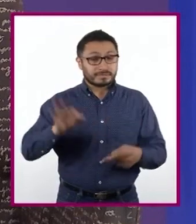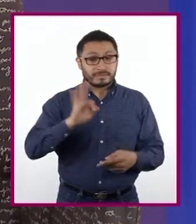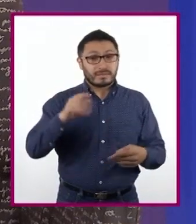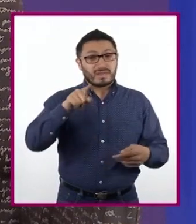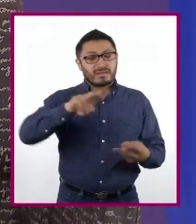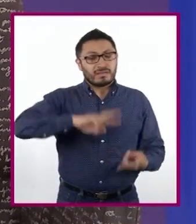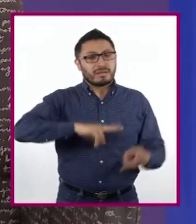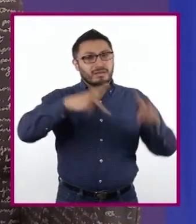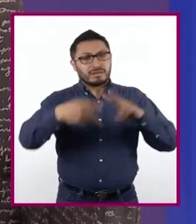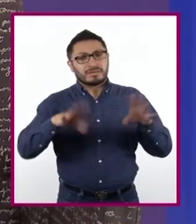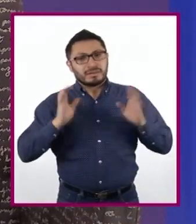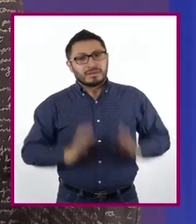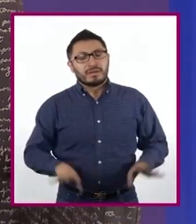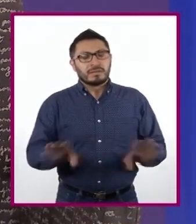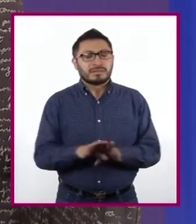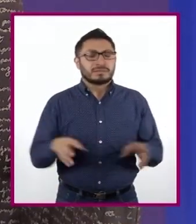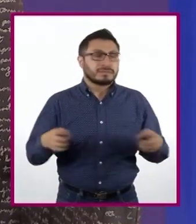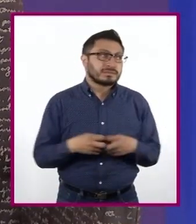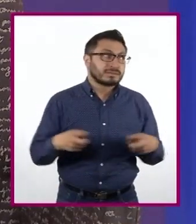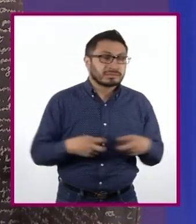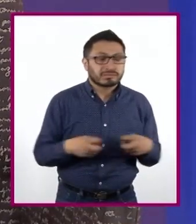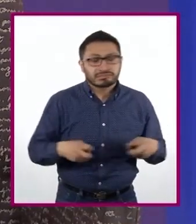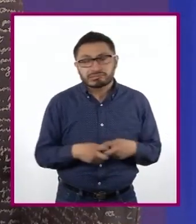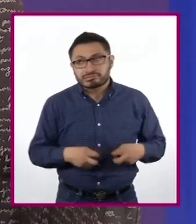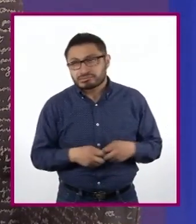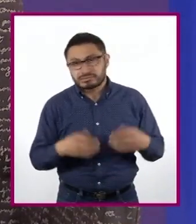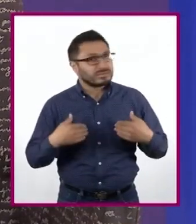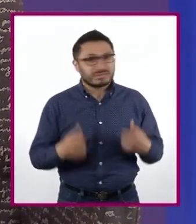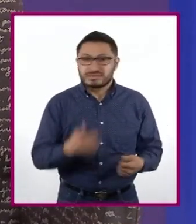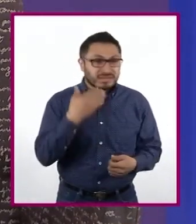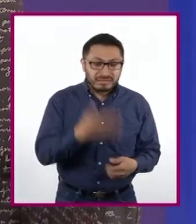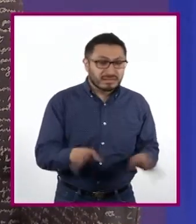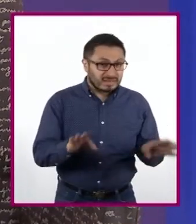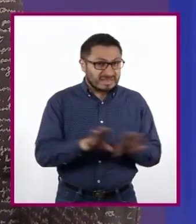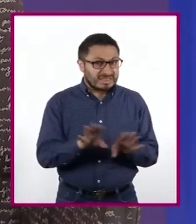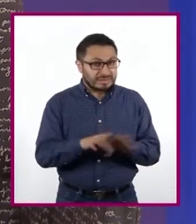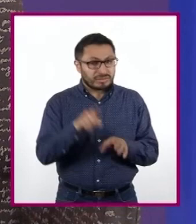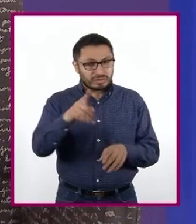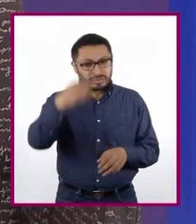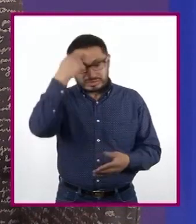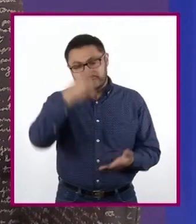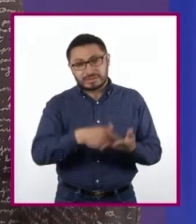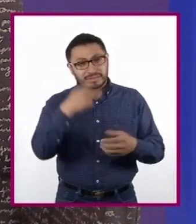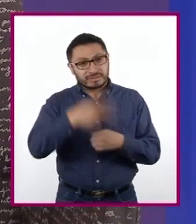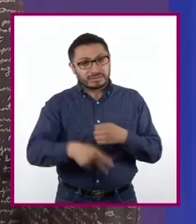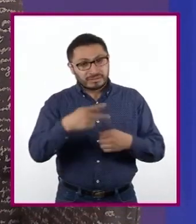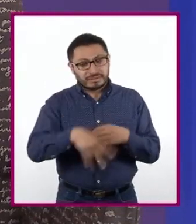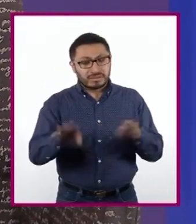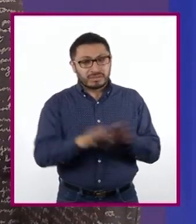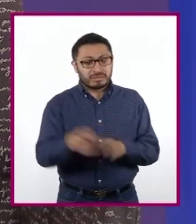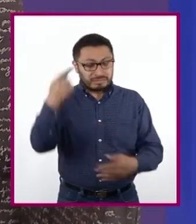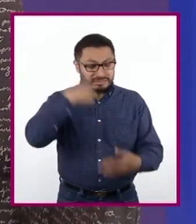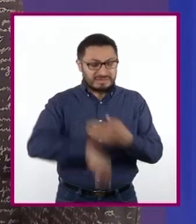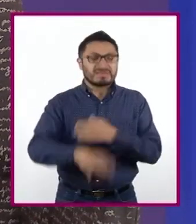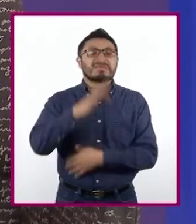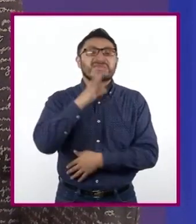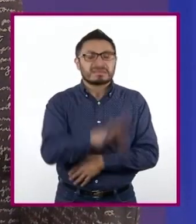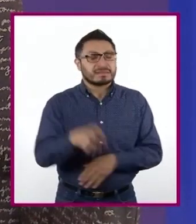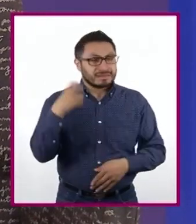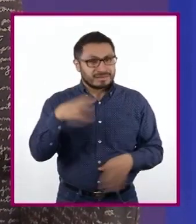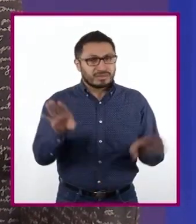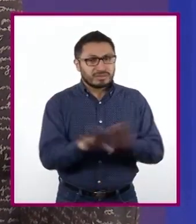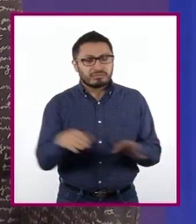tu cuerpo entrará en estrés e interpretarás la situación como peligrosa, provocándote malestares que